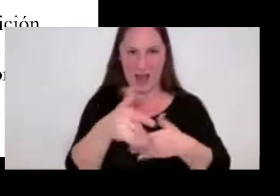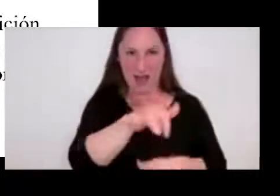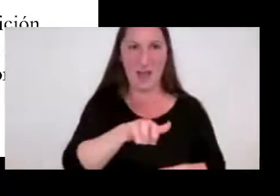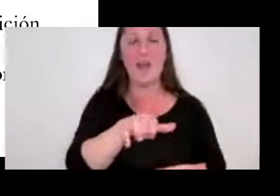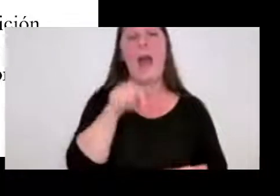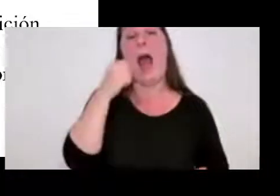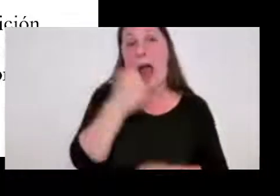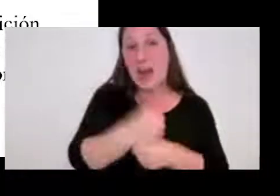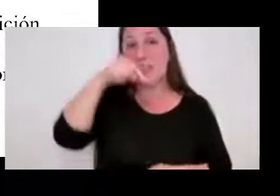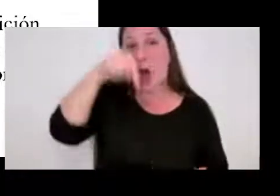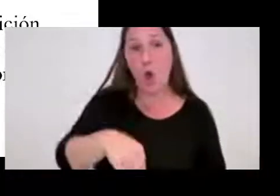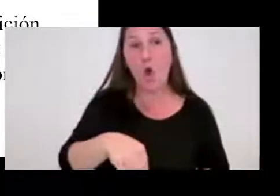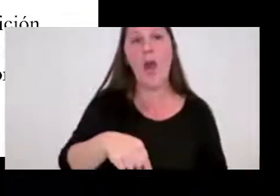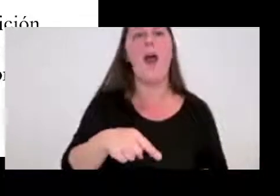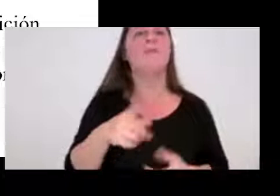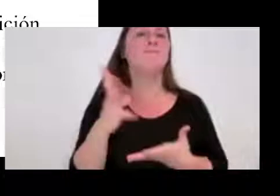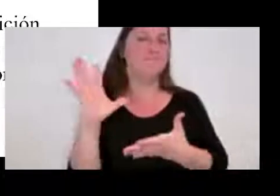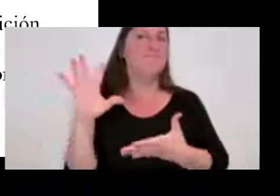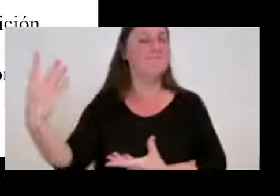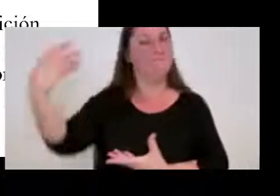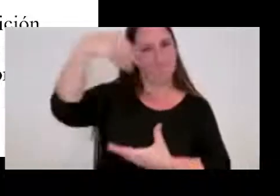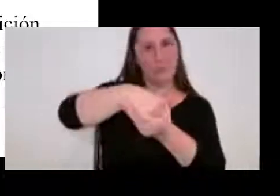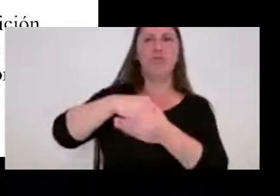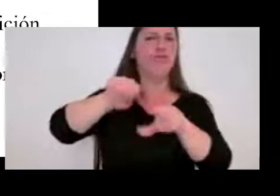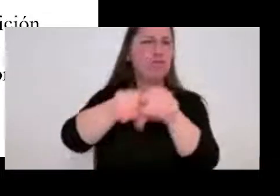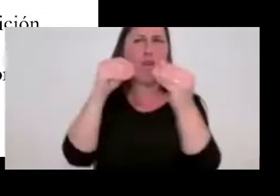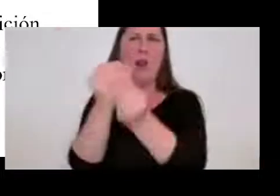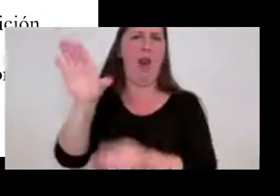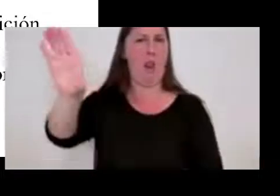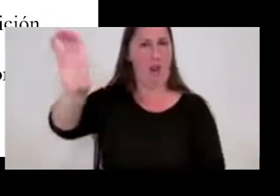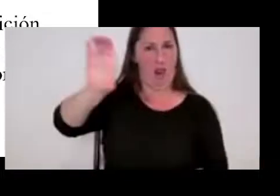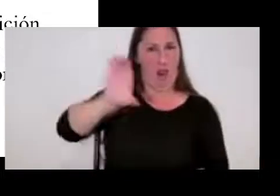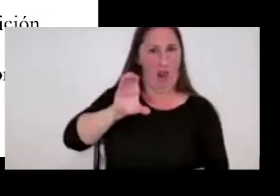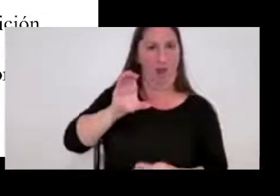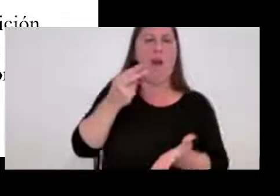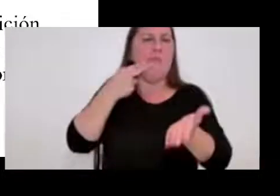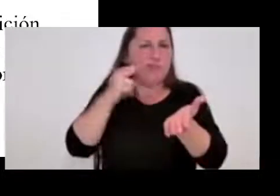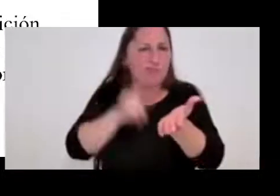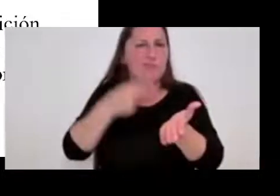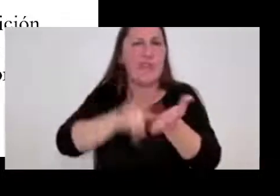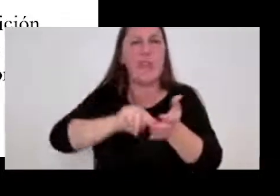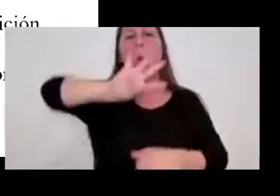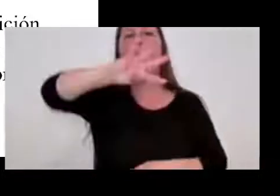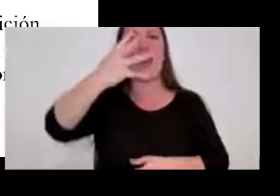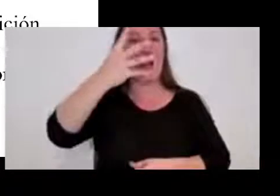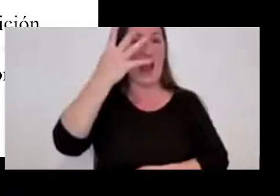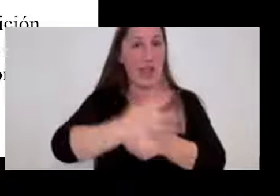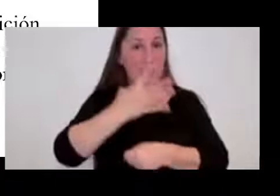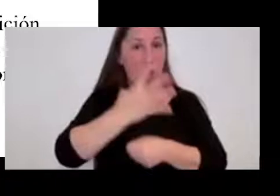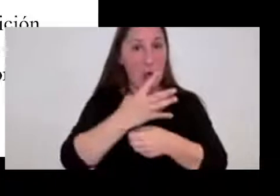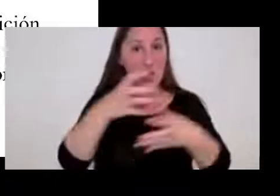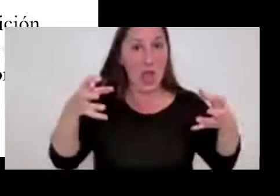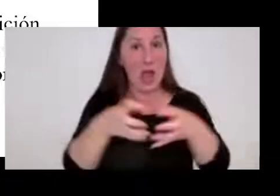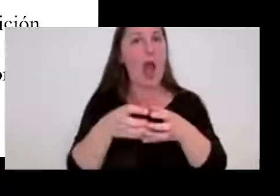ahora era parte de la remuneración bruta alcanzada por las retenciones de cuarta categoría, quedan exentas.